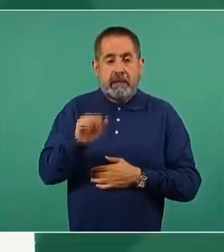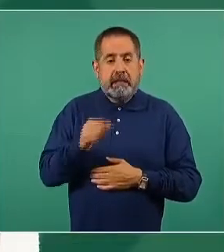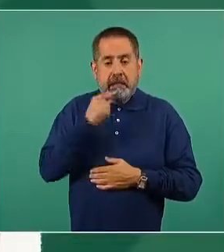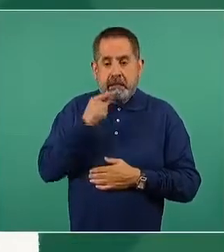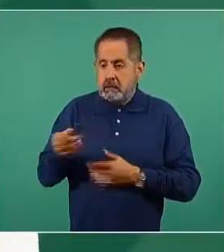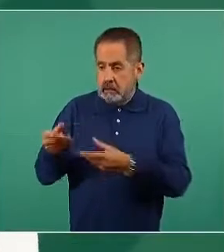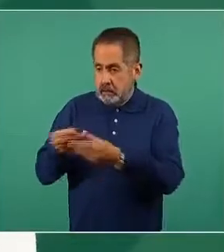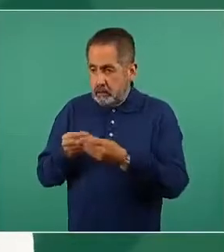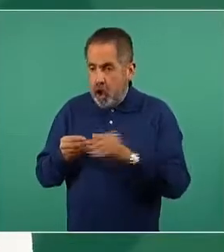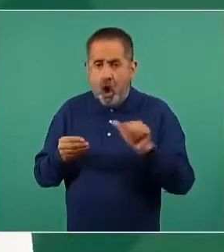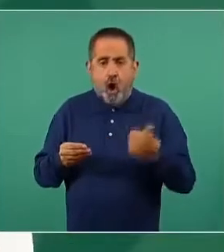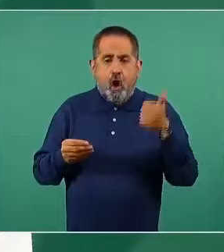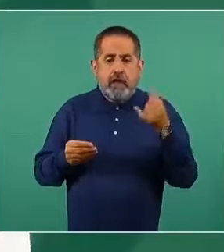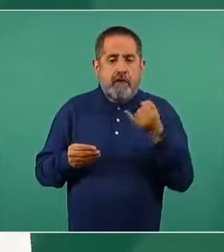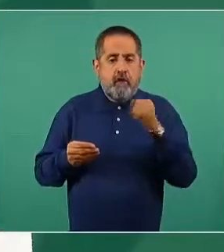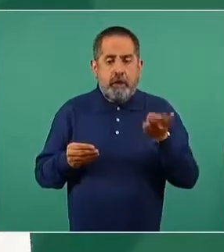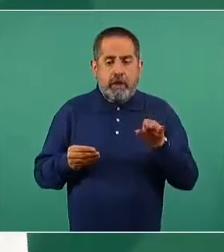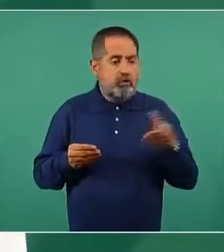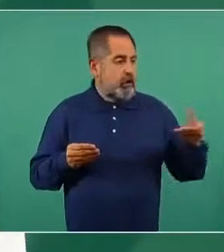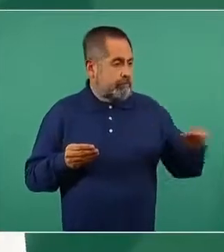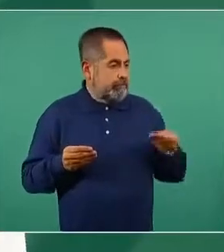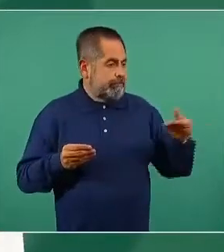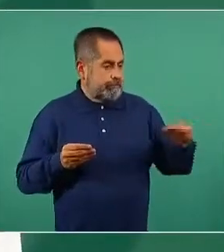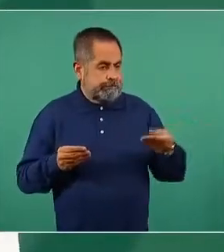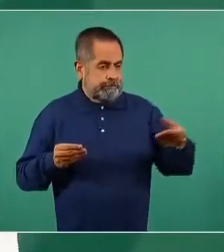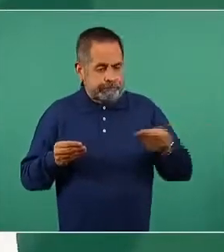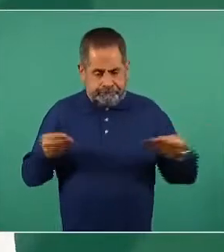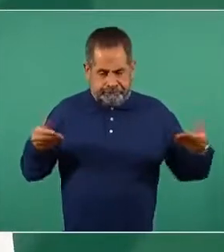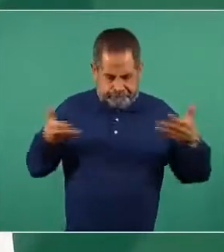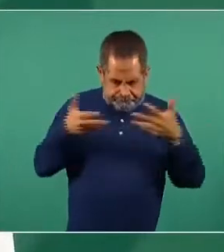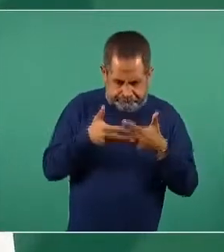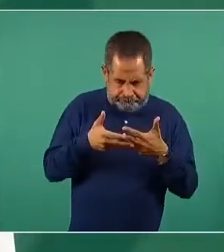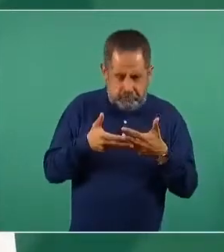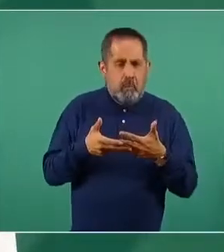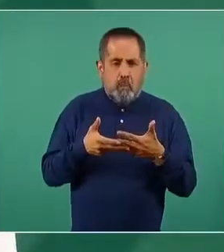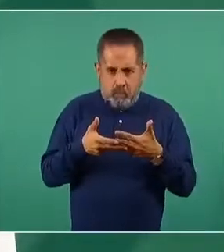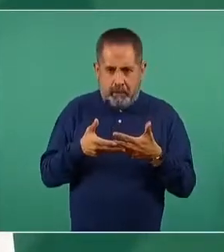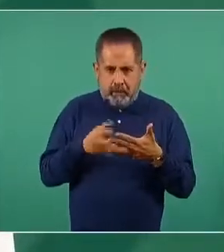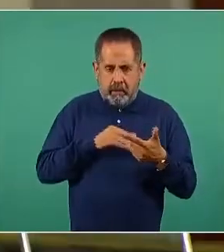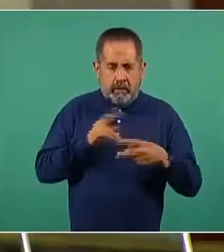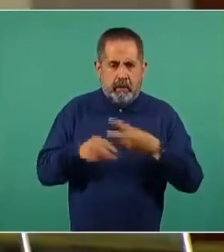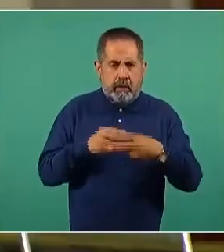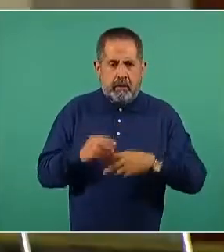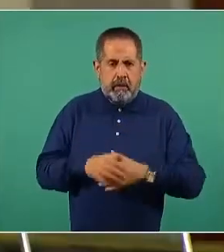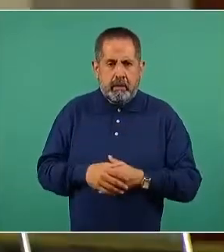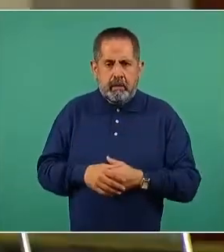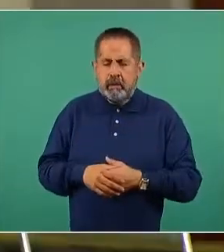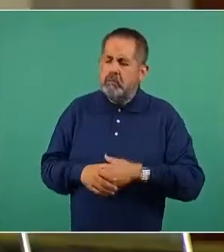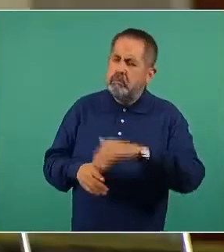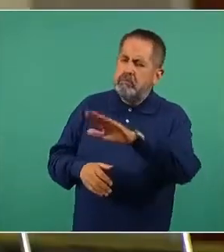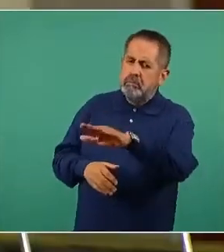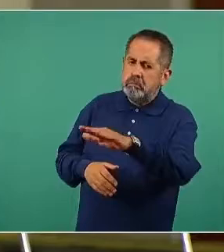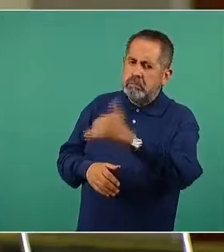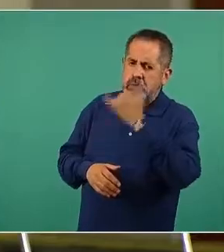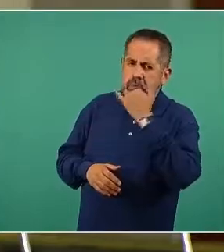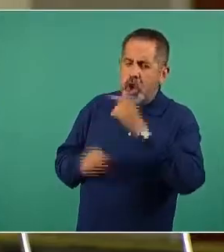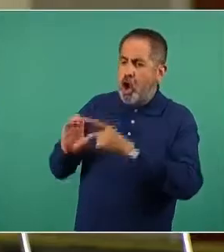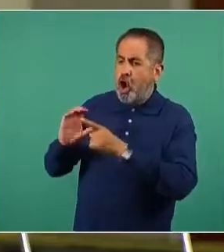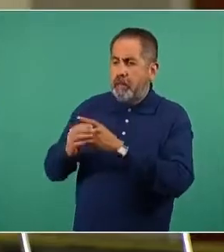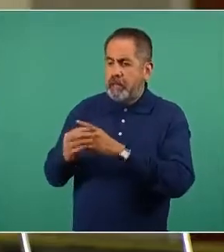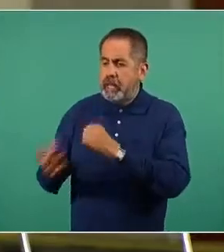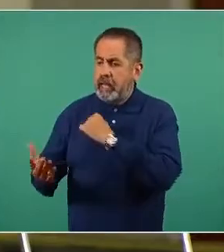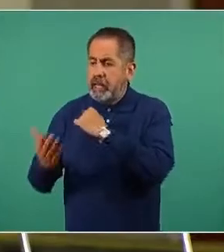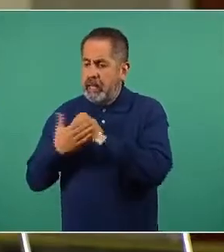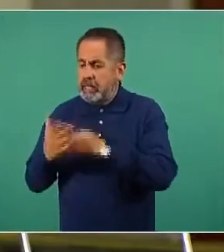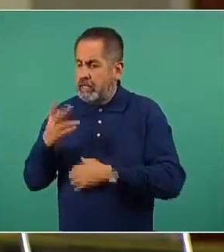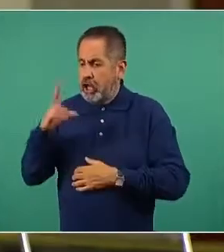recibir otra información que viene de múltiples esquemas. Y destaco aquí y entiendo que aunque el comité no recomiende